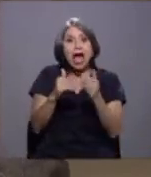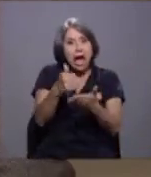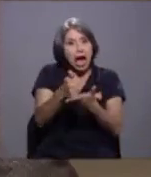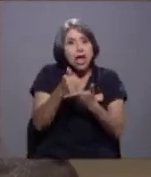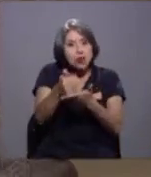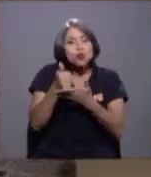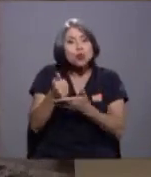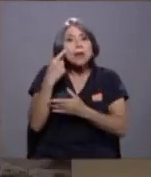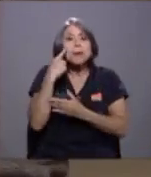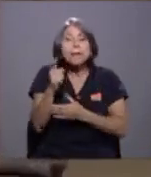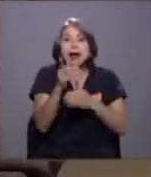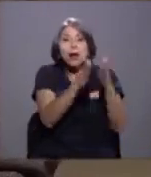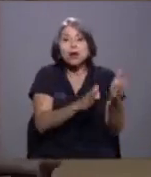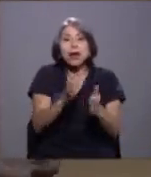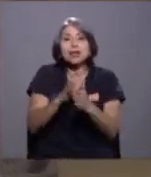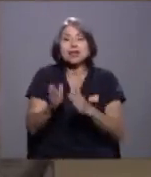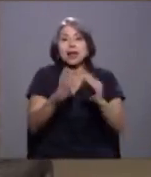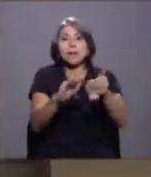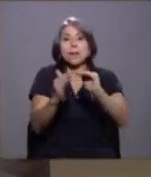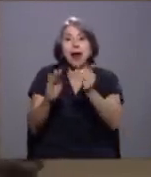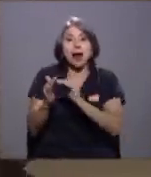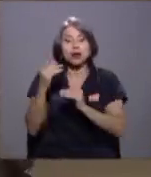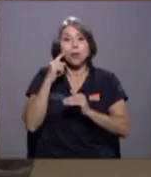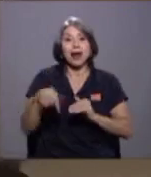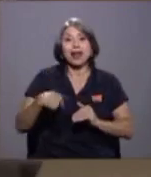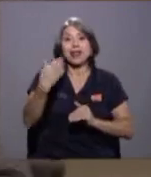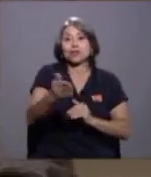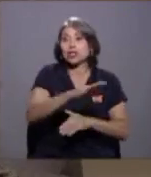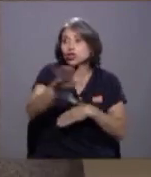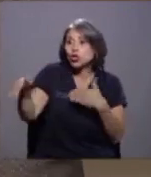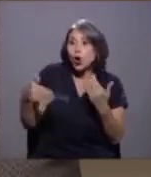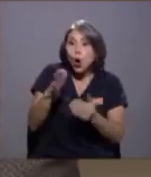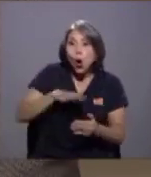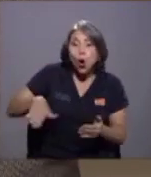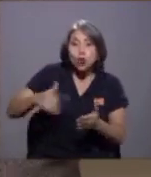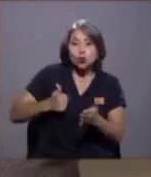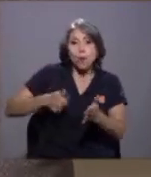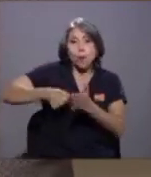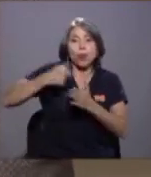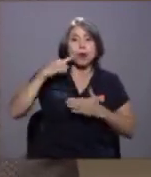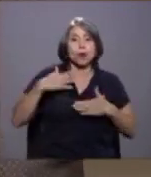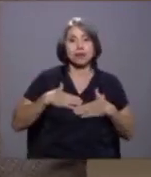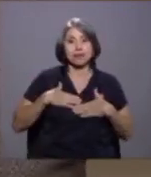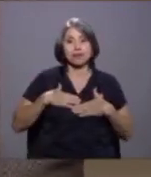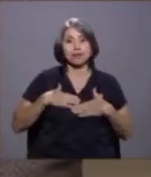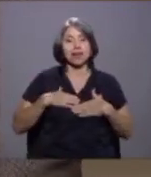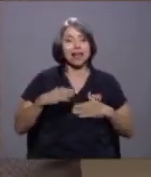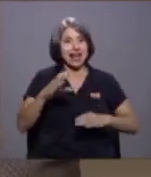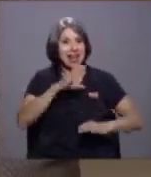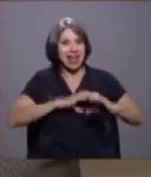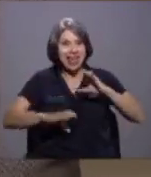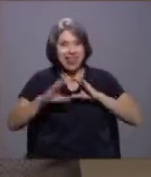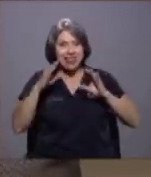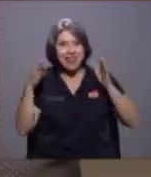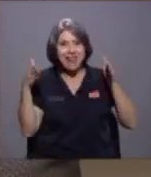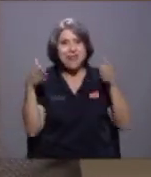todos los votos de su barrio, ¿verdad? Entonces es un sistema muy lucrativo. El clientelismo es muy lucrativo para la política